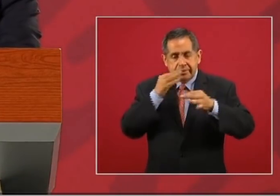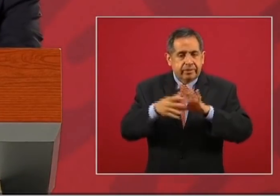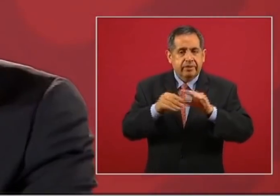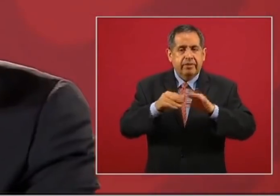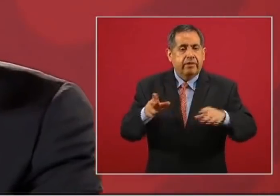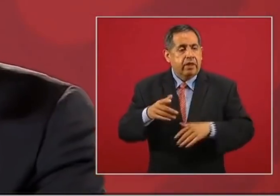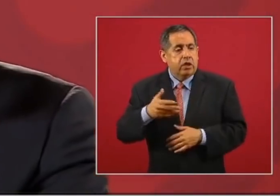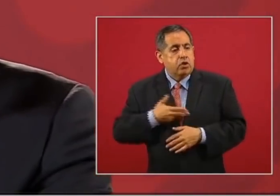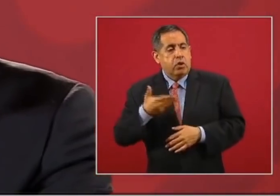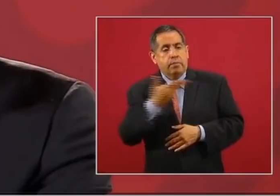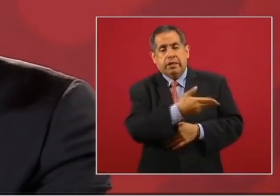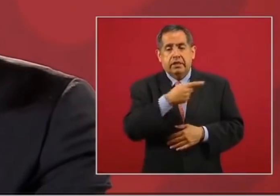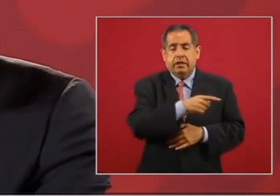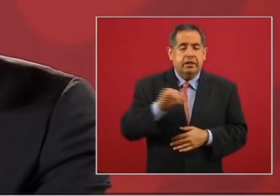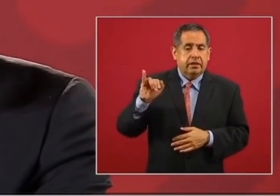le pida al INE